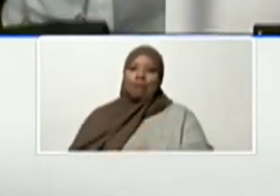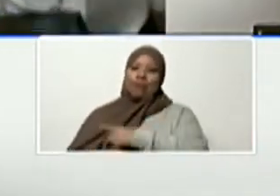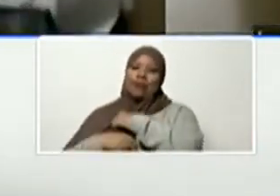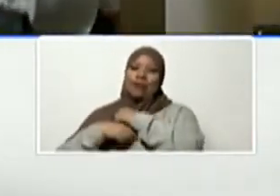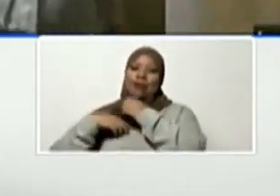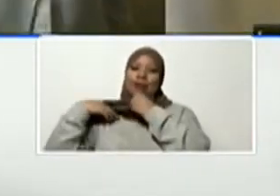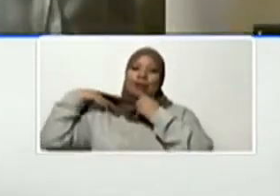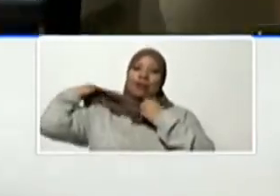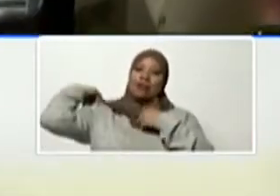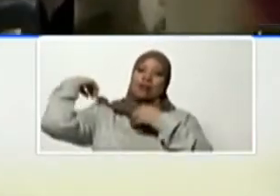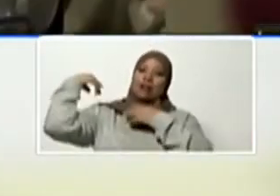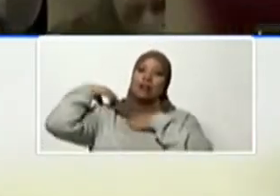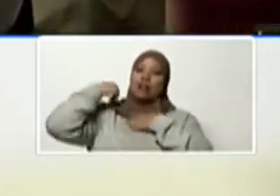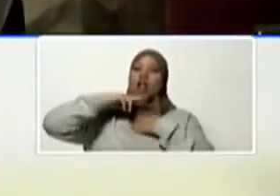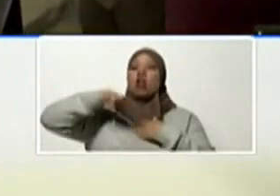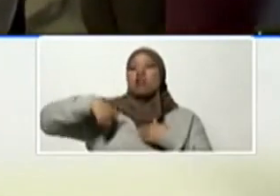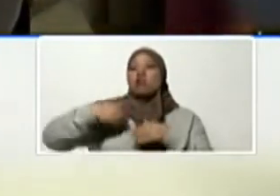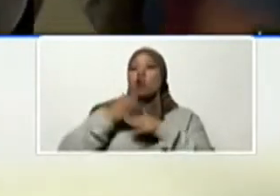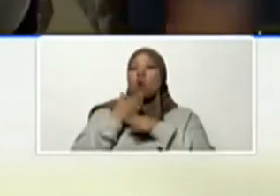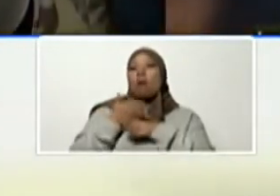estuvimos compartiendo.